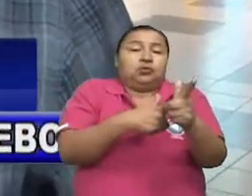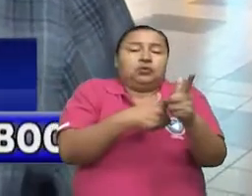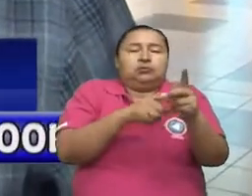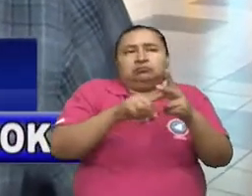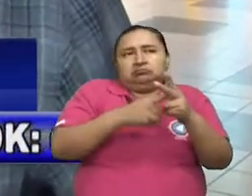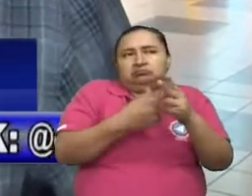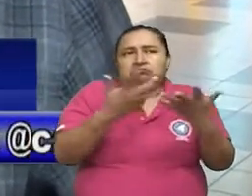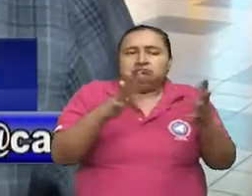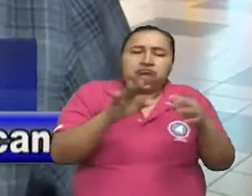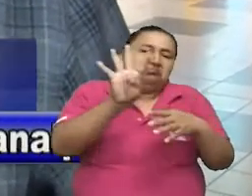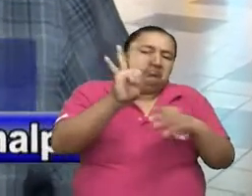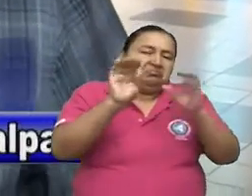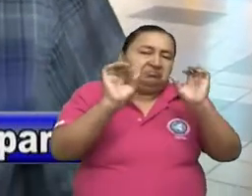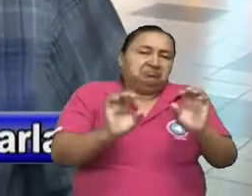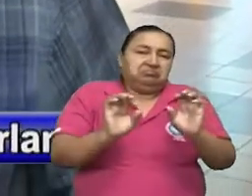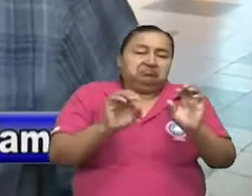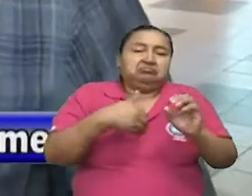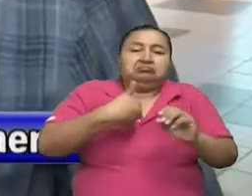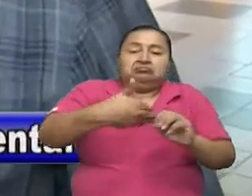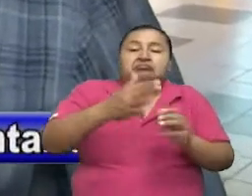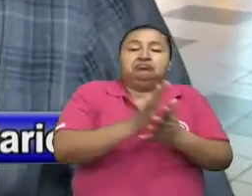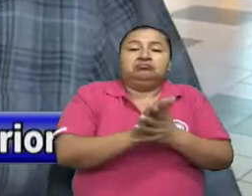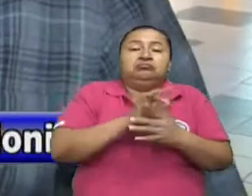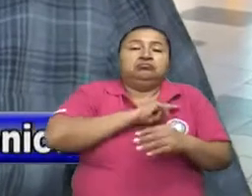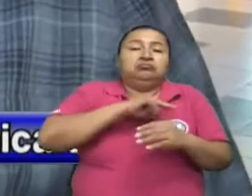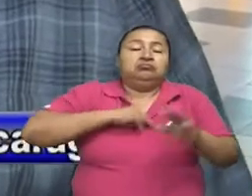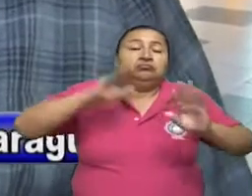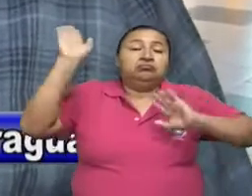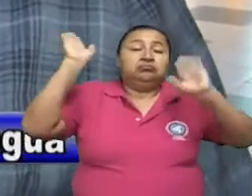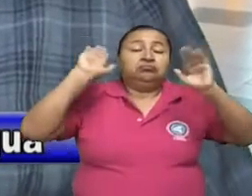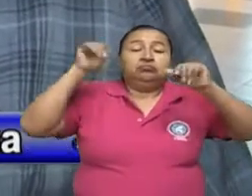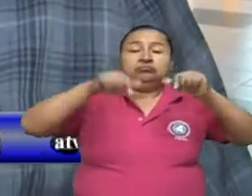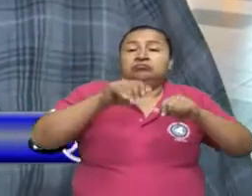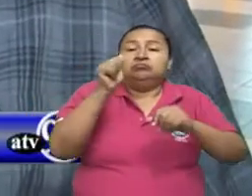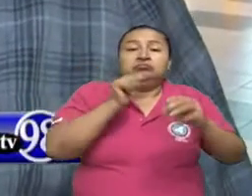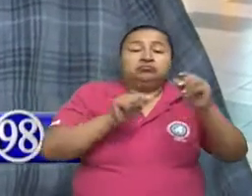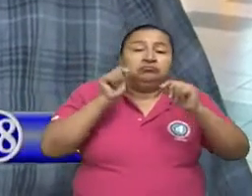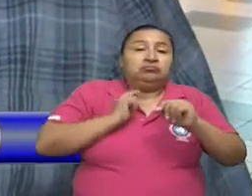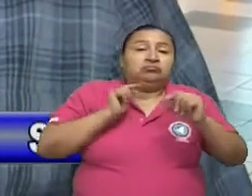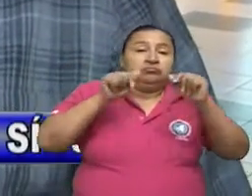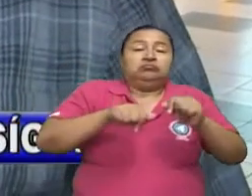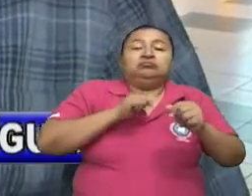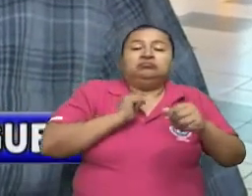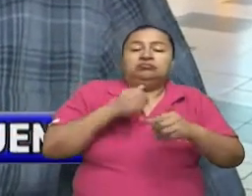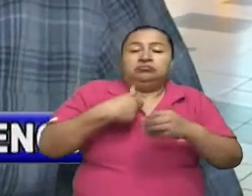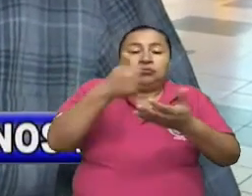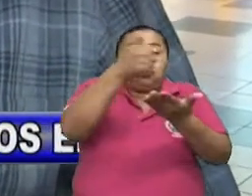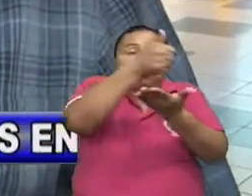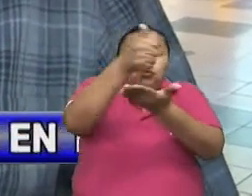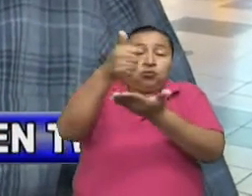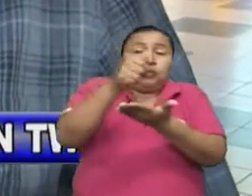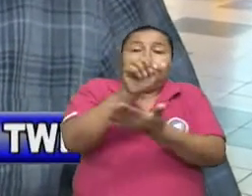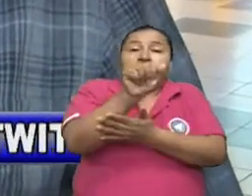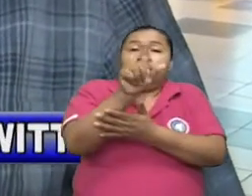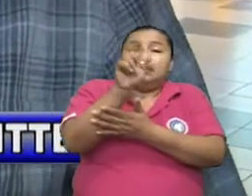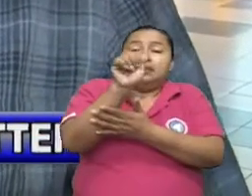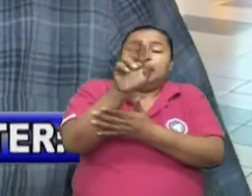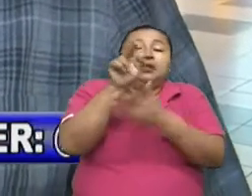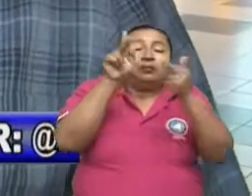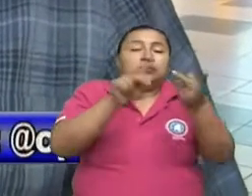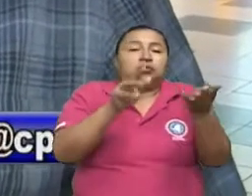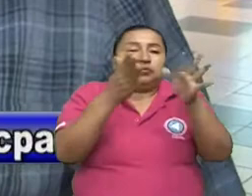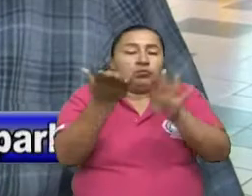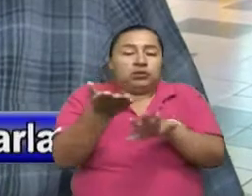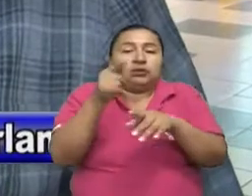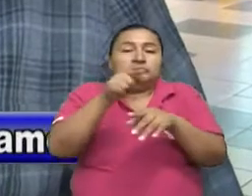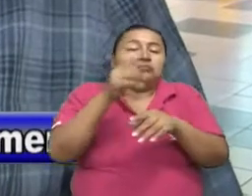partir de las 4 de la tarde. En nuestro mercado de las artesanías tenemos el altar de los muertos,